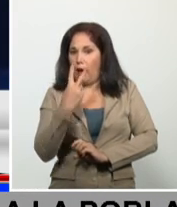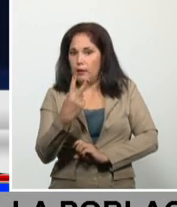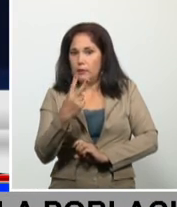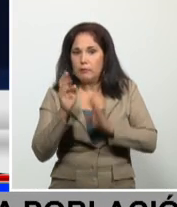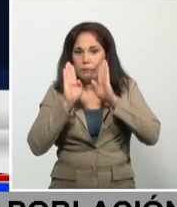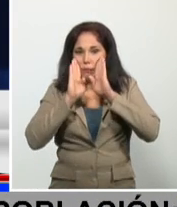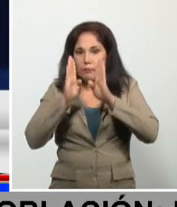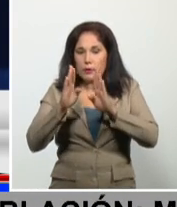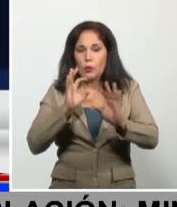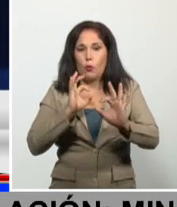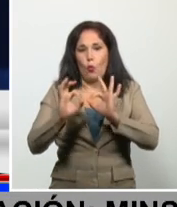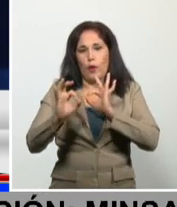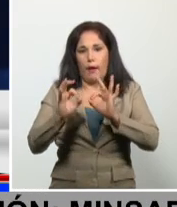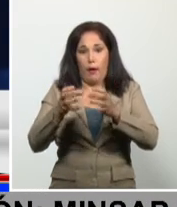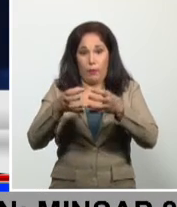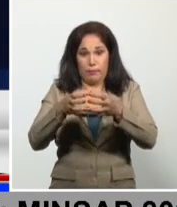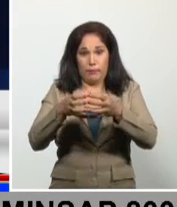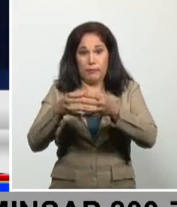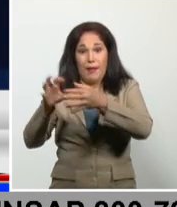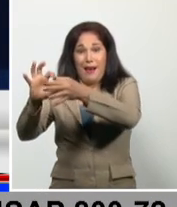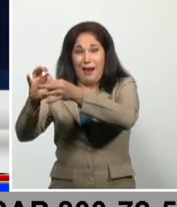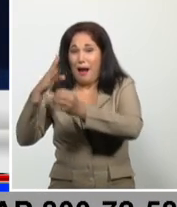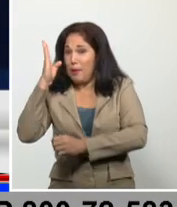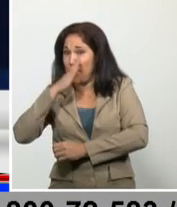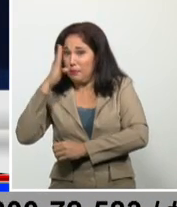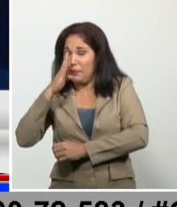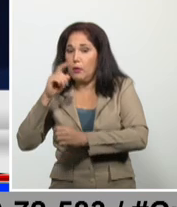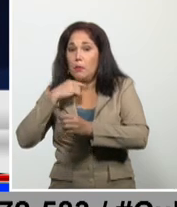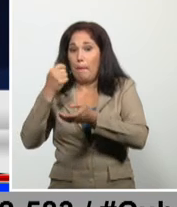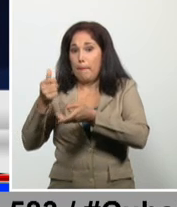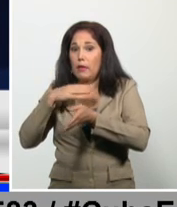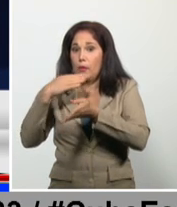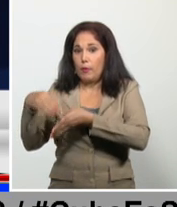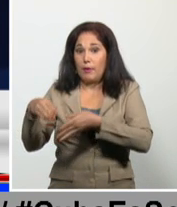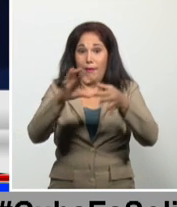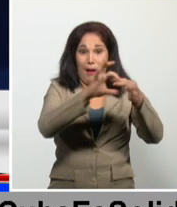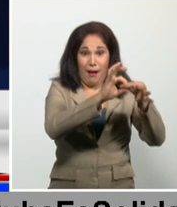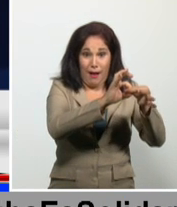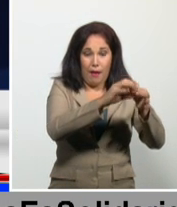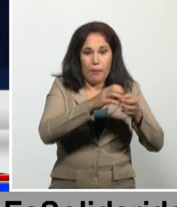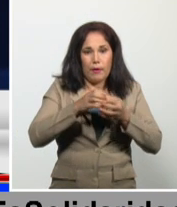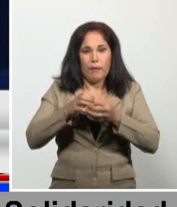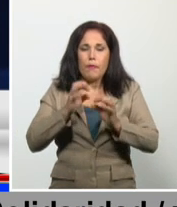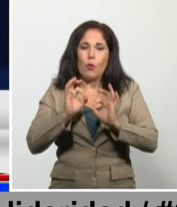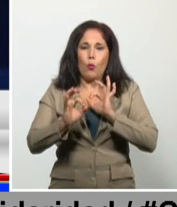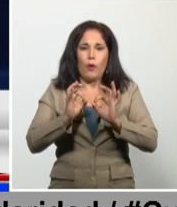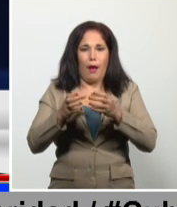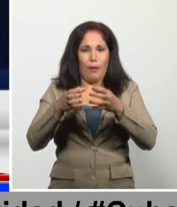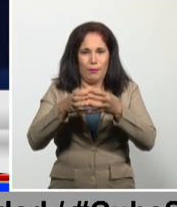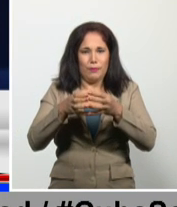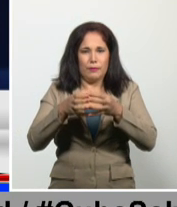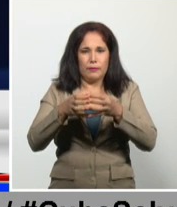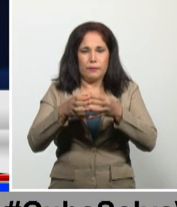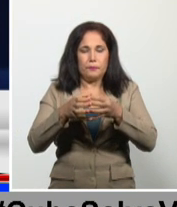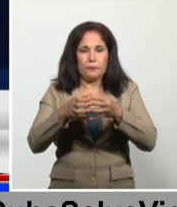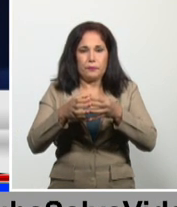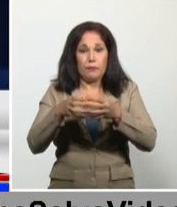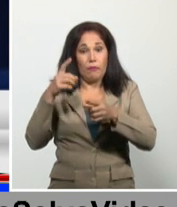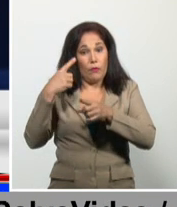de cuidado, o sea, un estado que evidencia una recuperación. Ahora, de